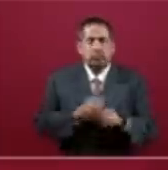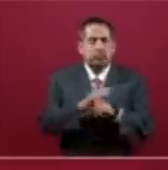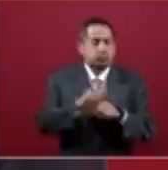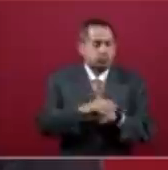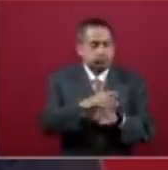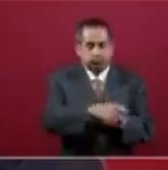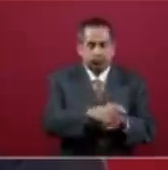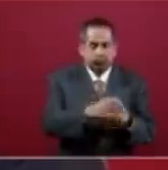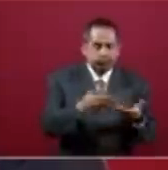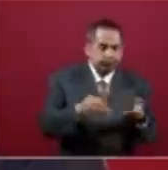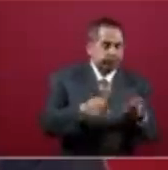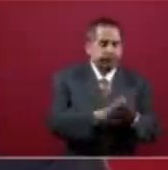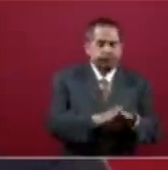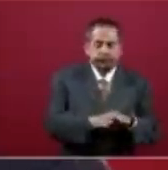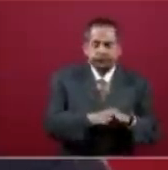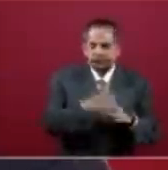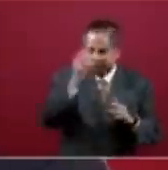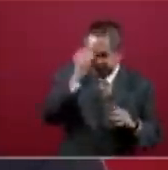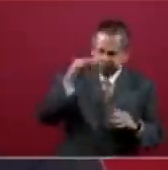bloqueados, saboteados,